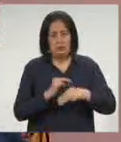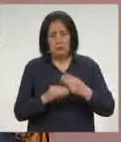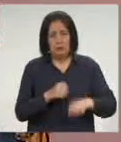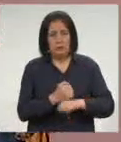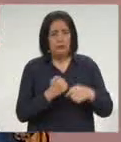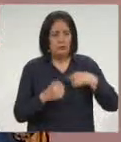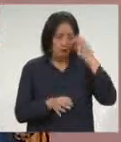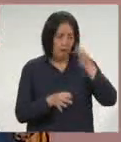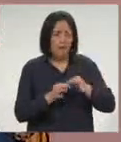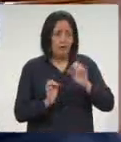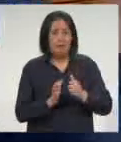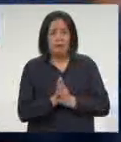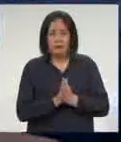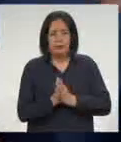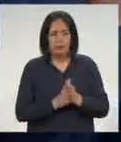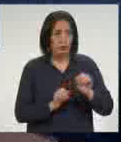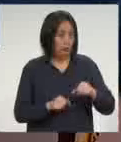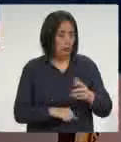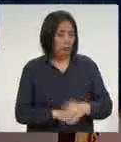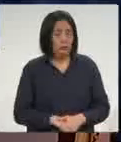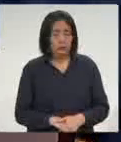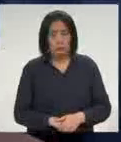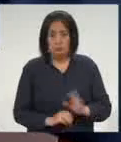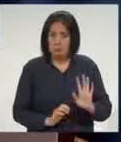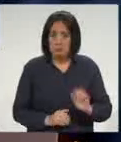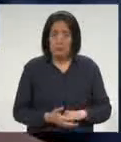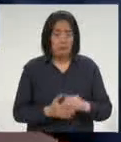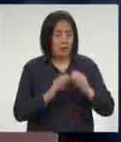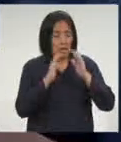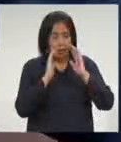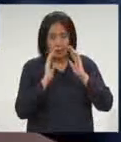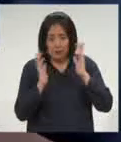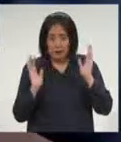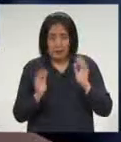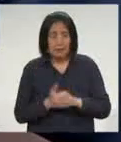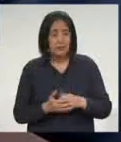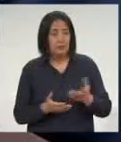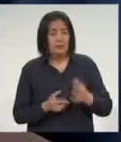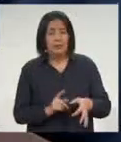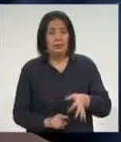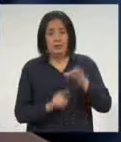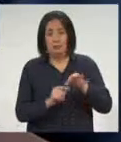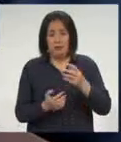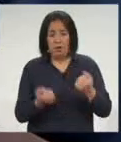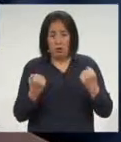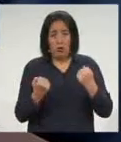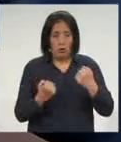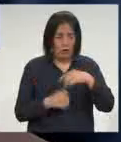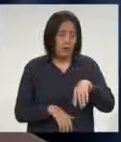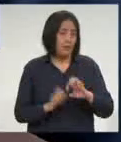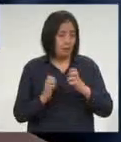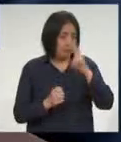tengo mucha fe mucha mucho optimismo sino que también ha sabido auditar de una forma más especial aún los goles de esa selección